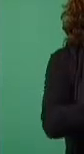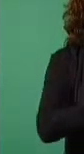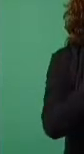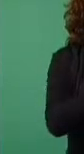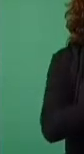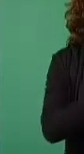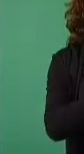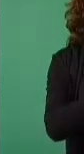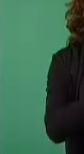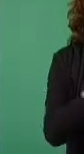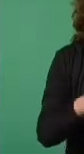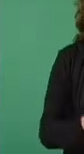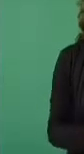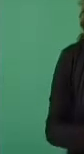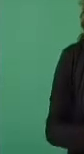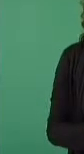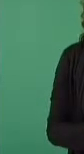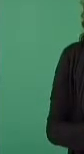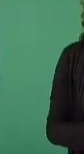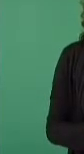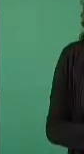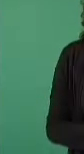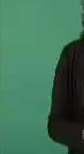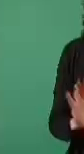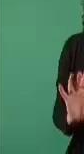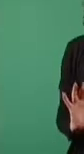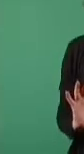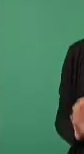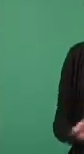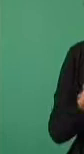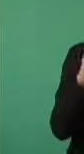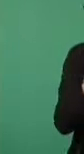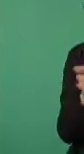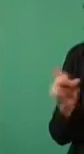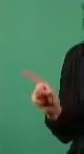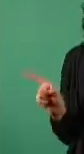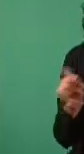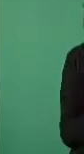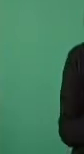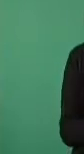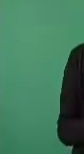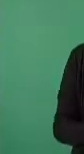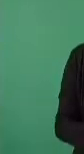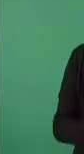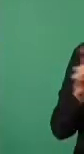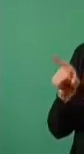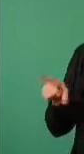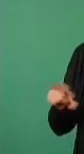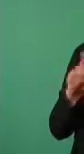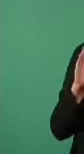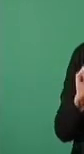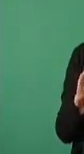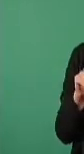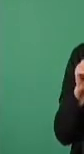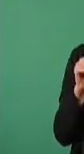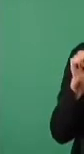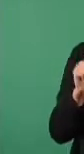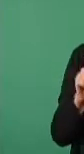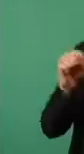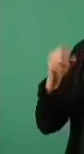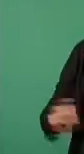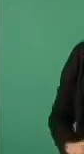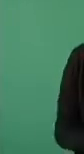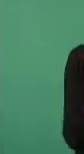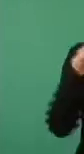pero bueno, eso fue. Hablé con Carlos Merino, nuevo gobernador de